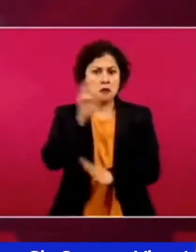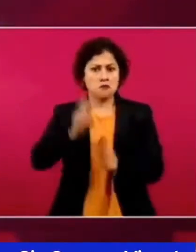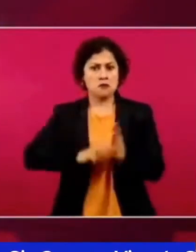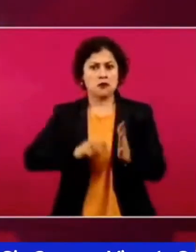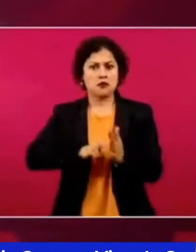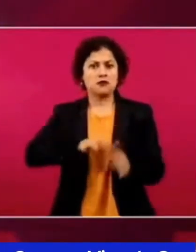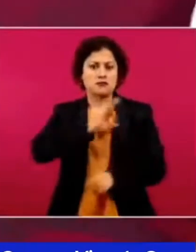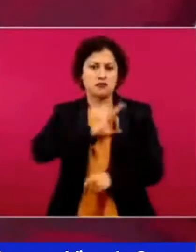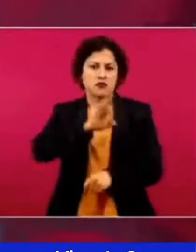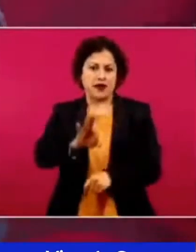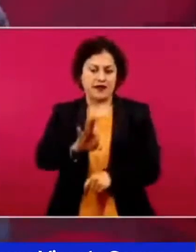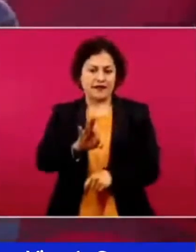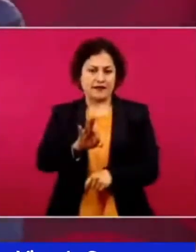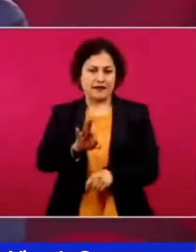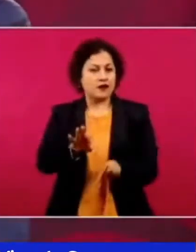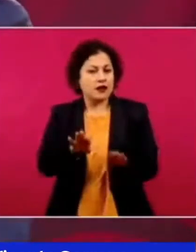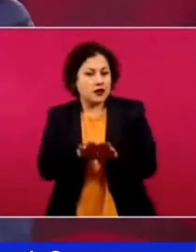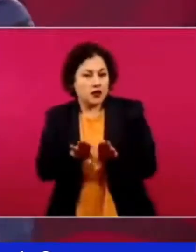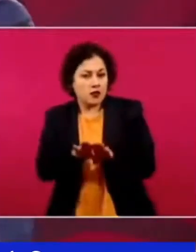la judicatura.